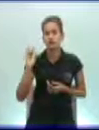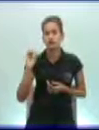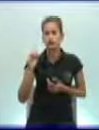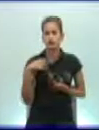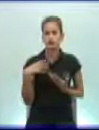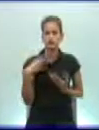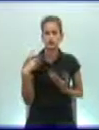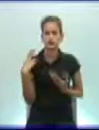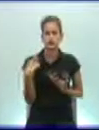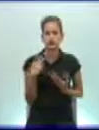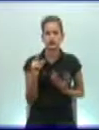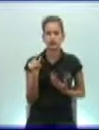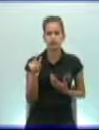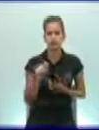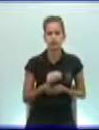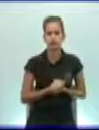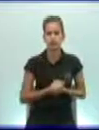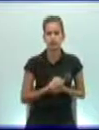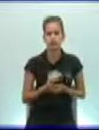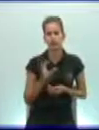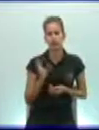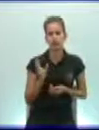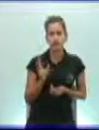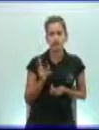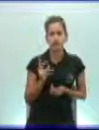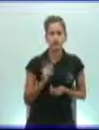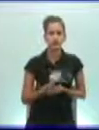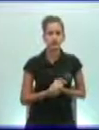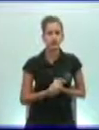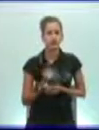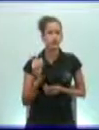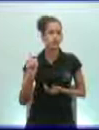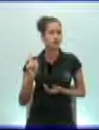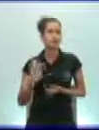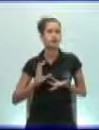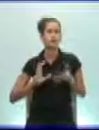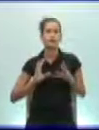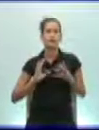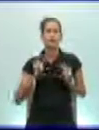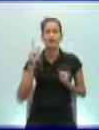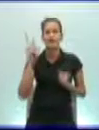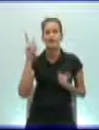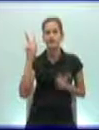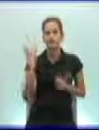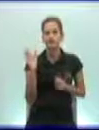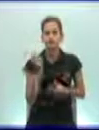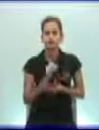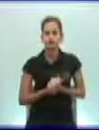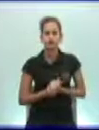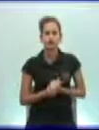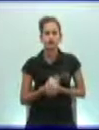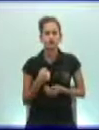persona, en este caso el número de esta forma verbal. Estoy segura que